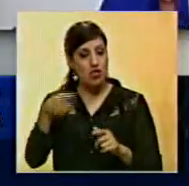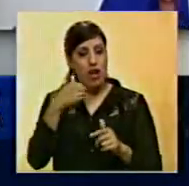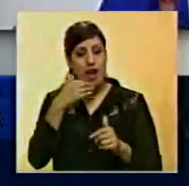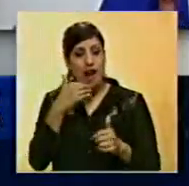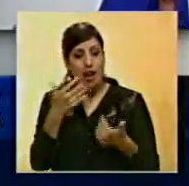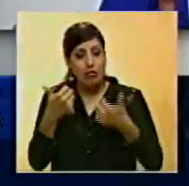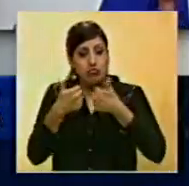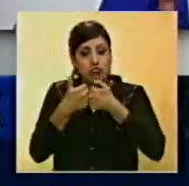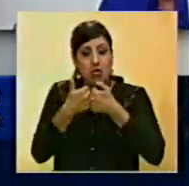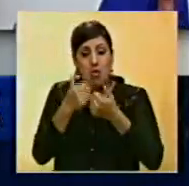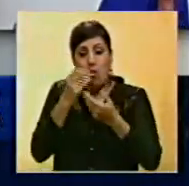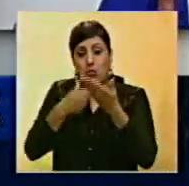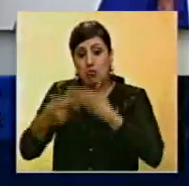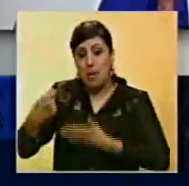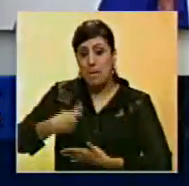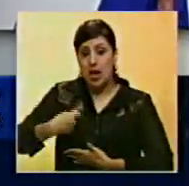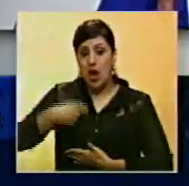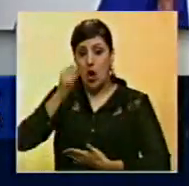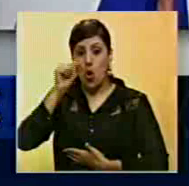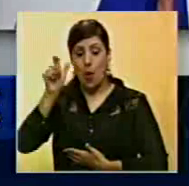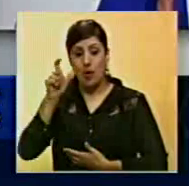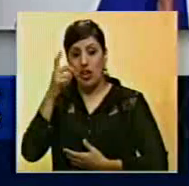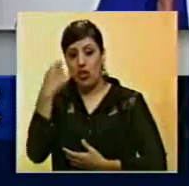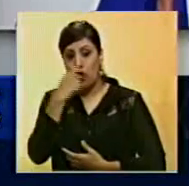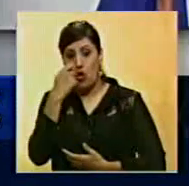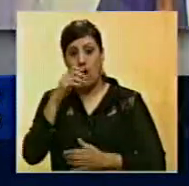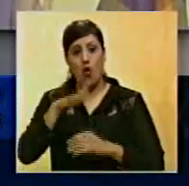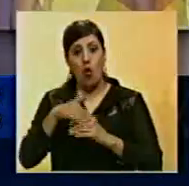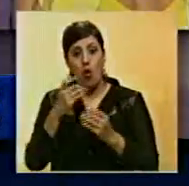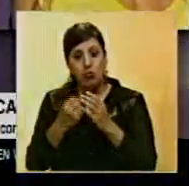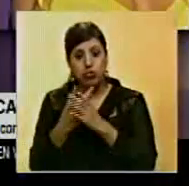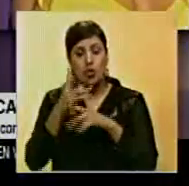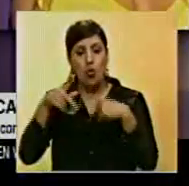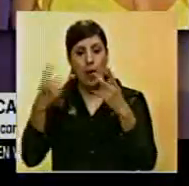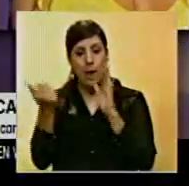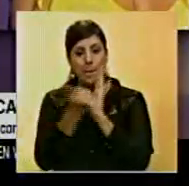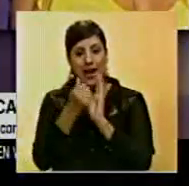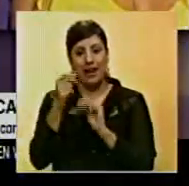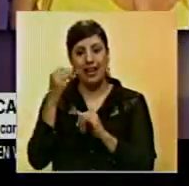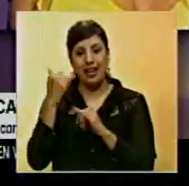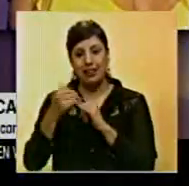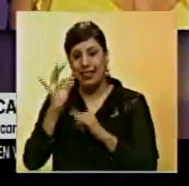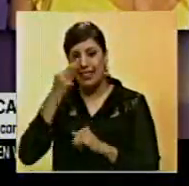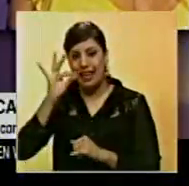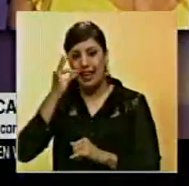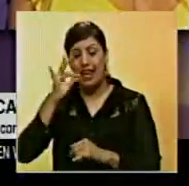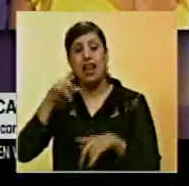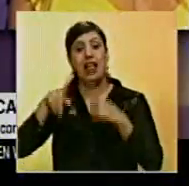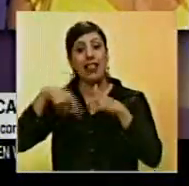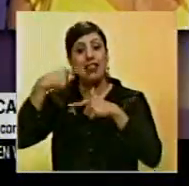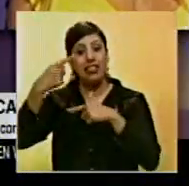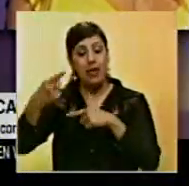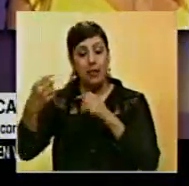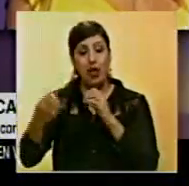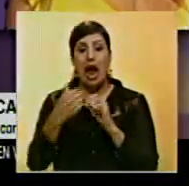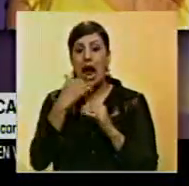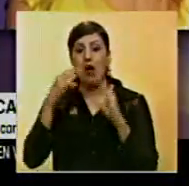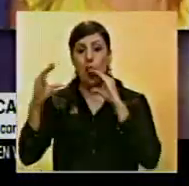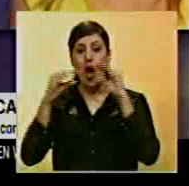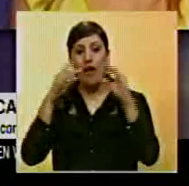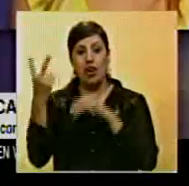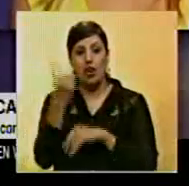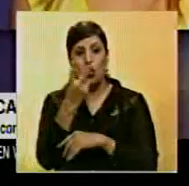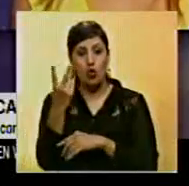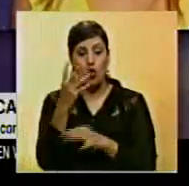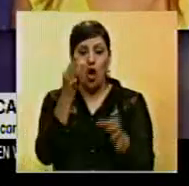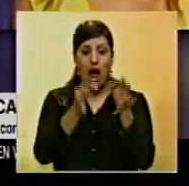algún vínculo económico con el Chapo para el lanzamiento de su marca de tequila. Esto luego de que saliera a la luz una conversación entre